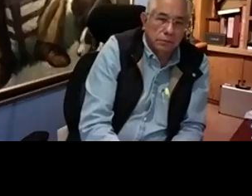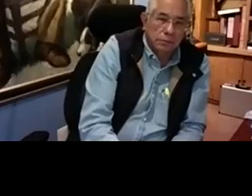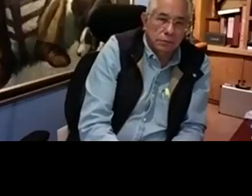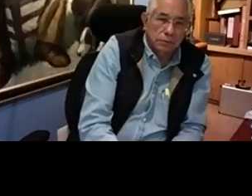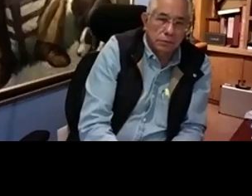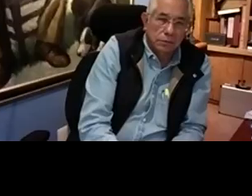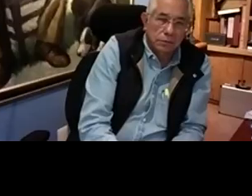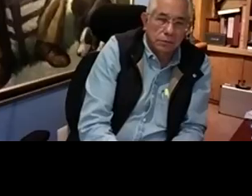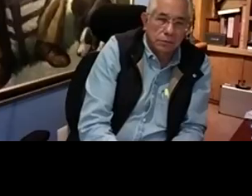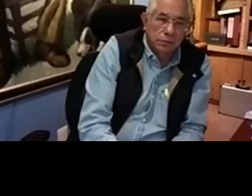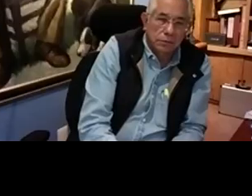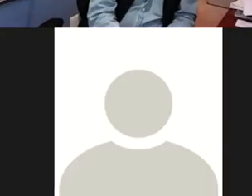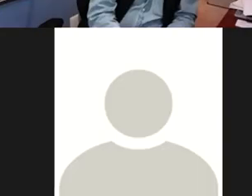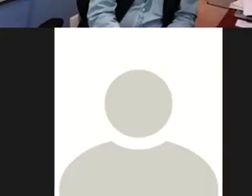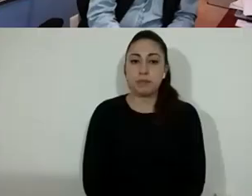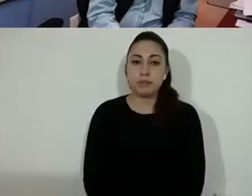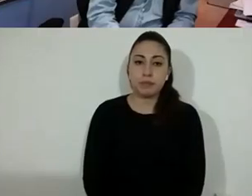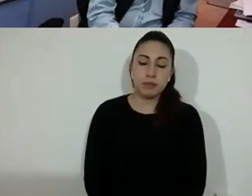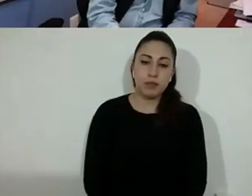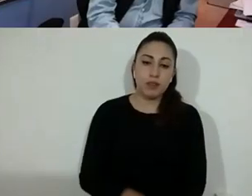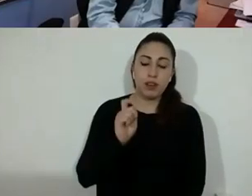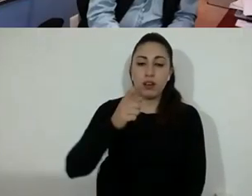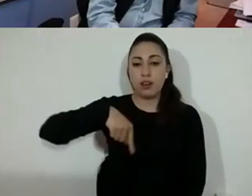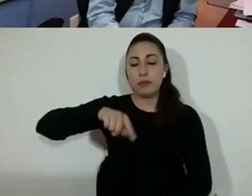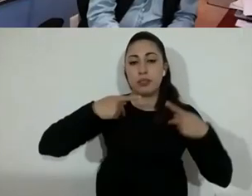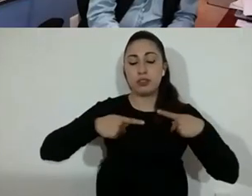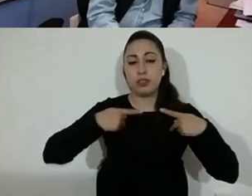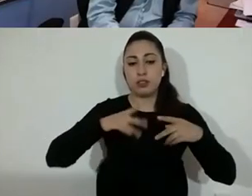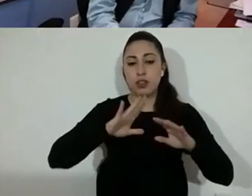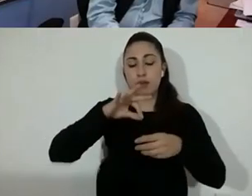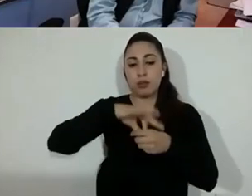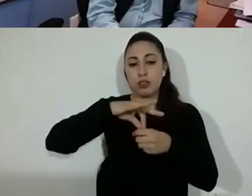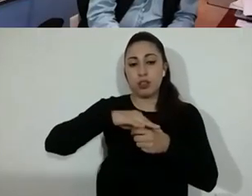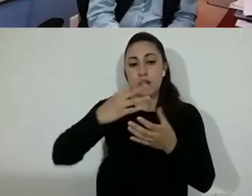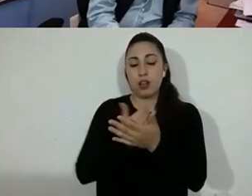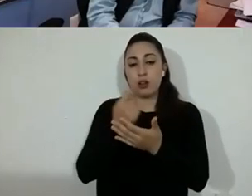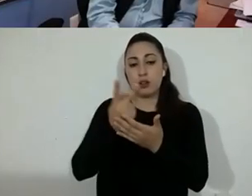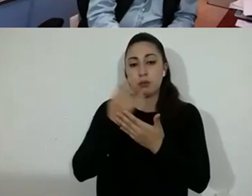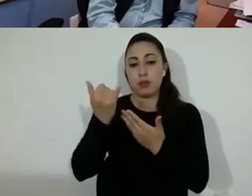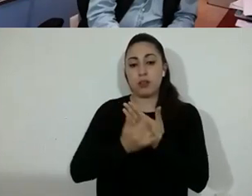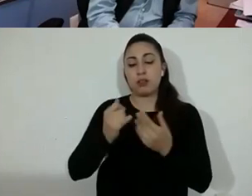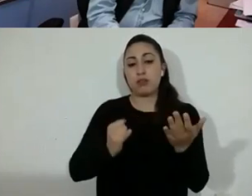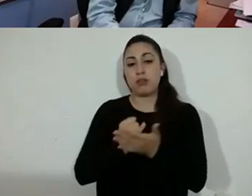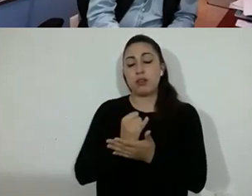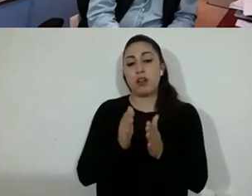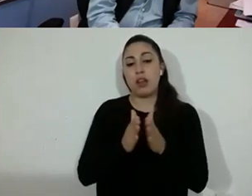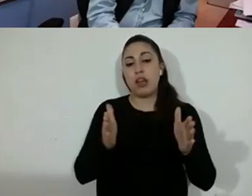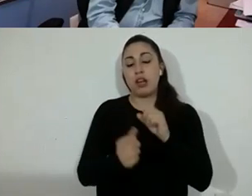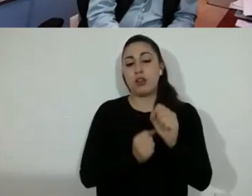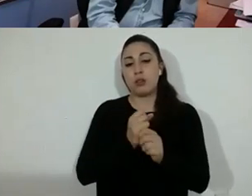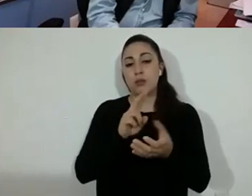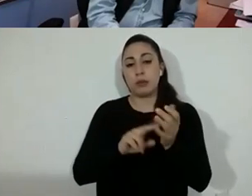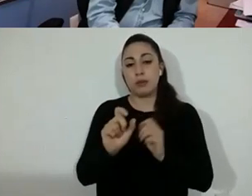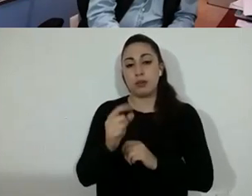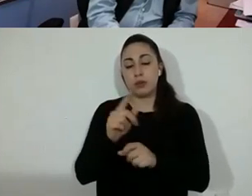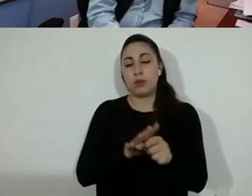ciudadanía ya ha puesto en votación y cuáles serán para el 2021. Y pues